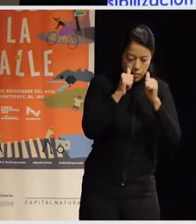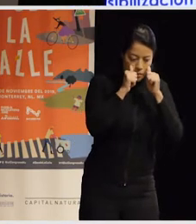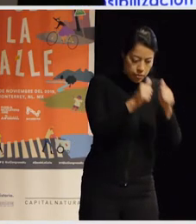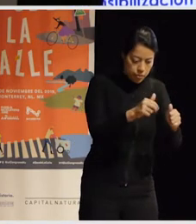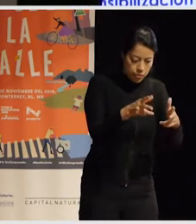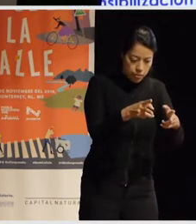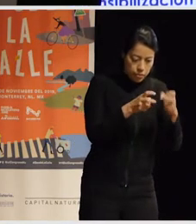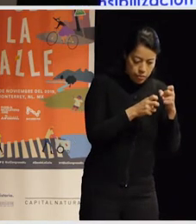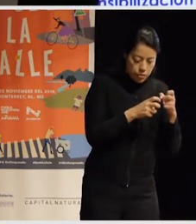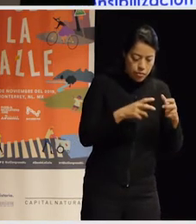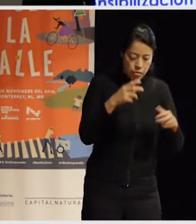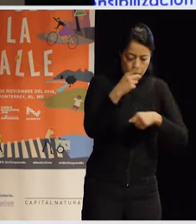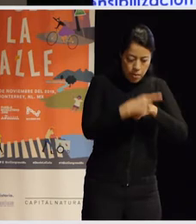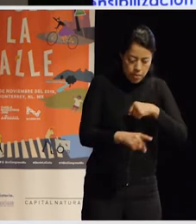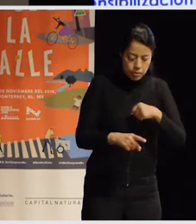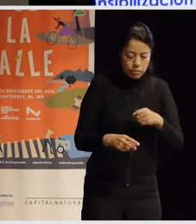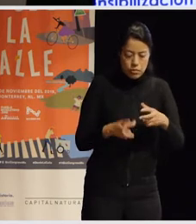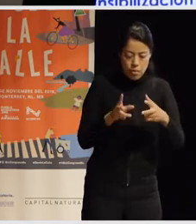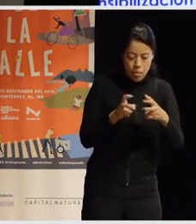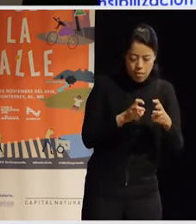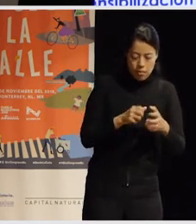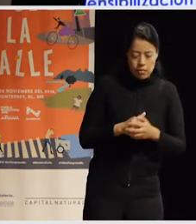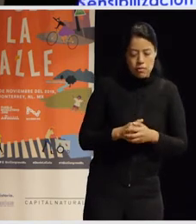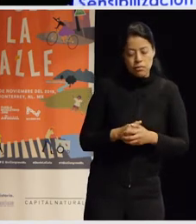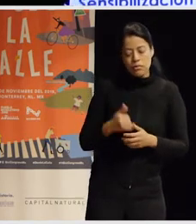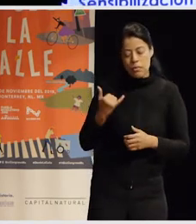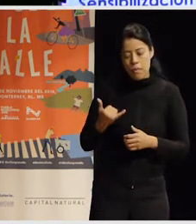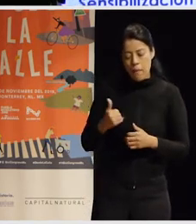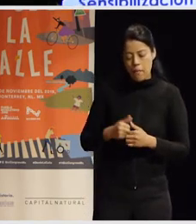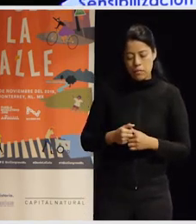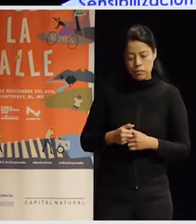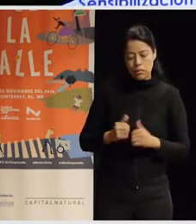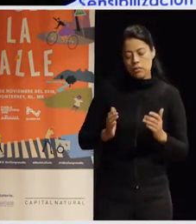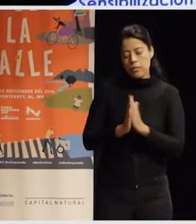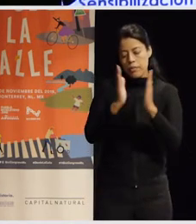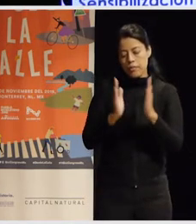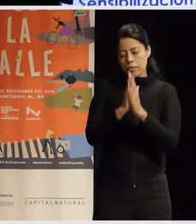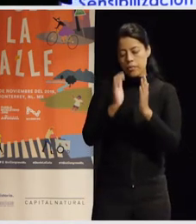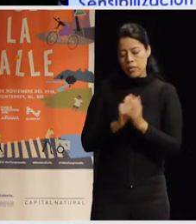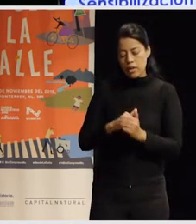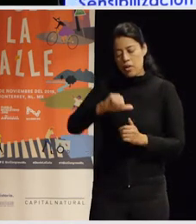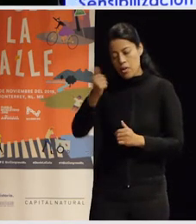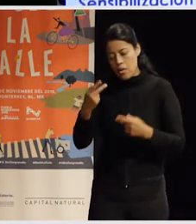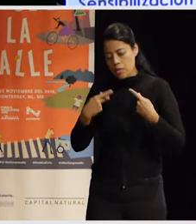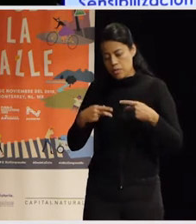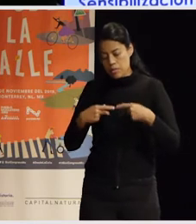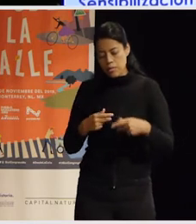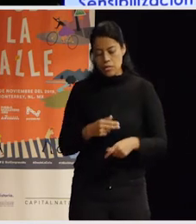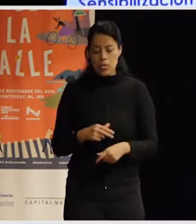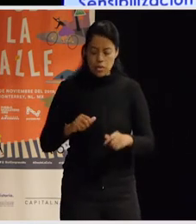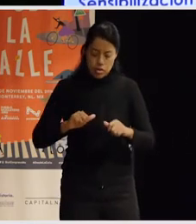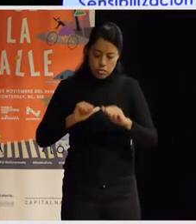robos y vandalismo también a hechos de tránsito y también participan otras personas de la sociedad civil